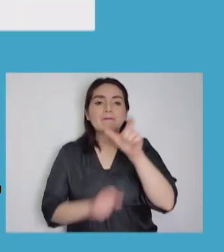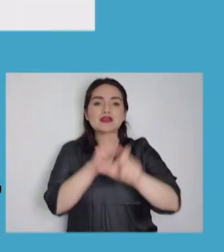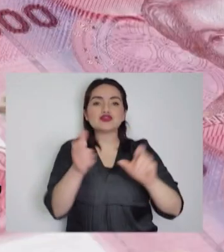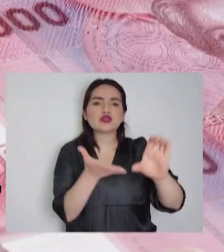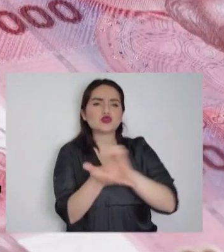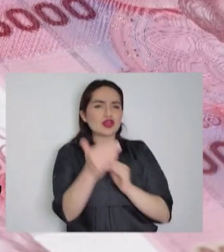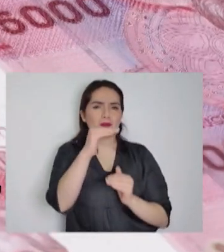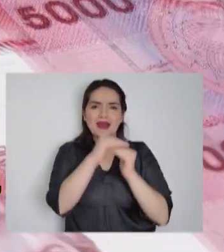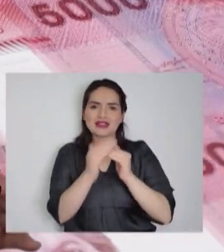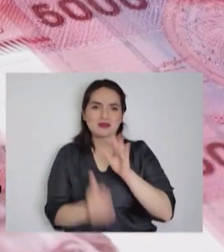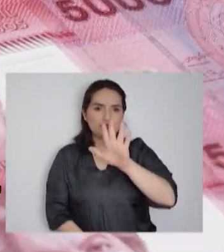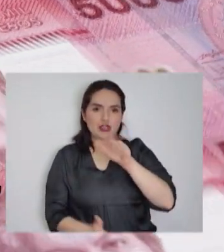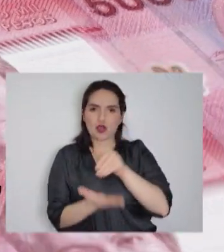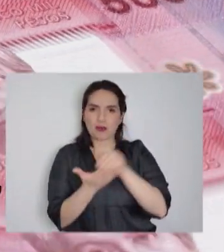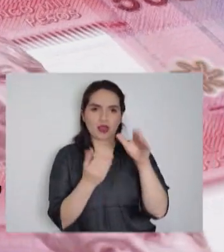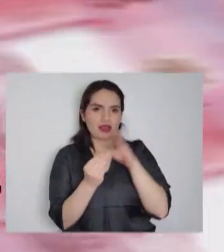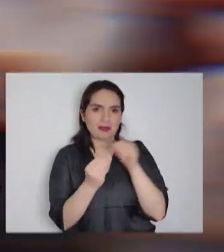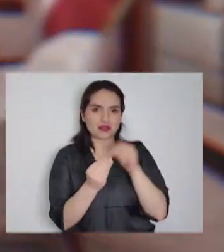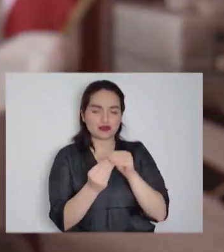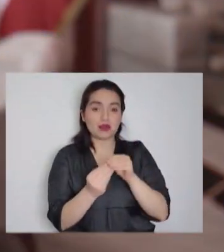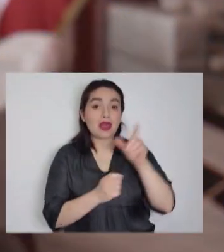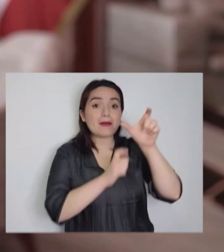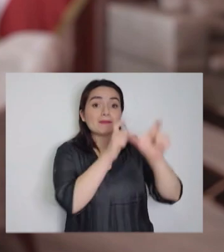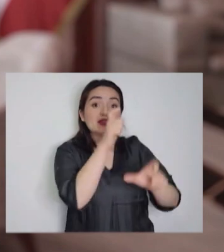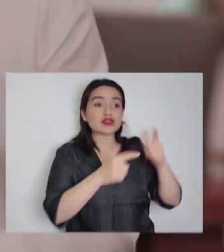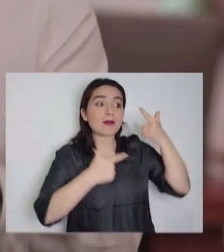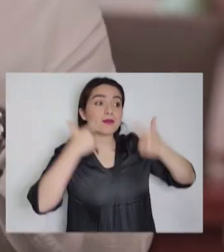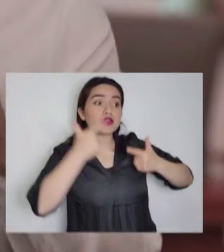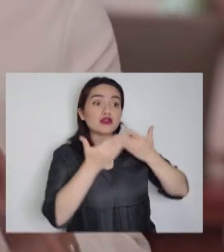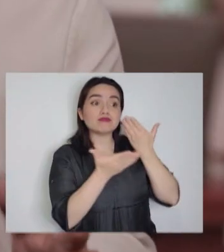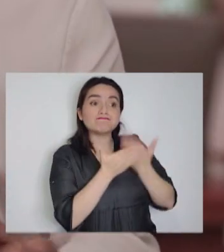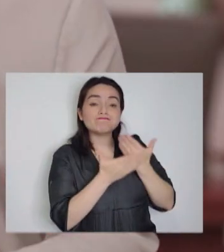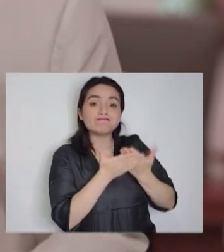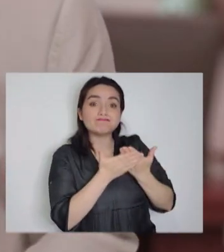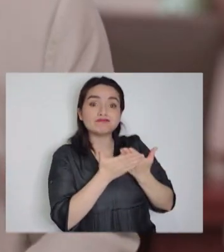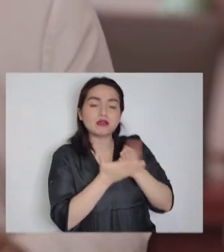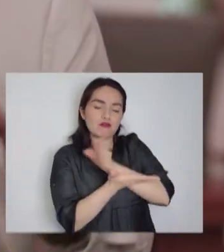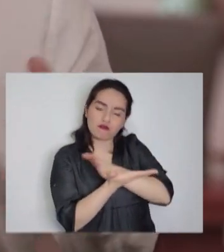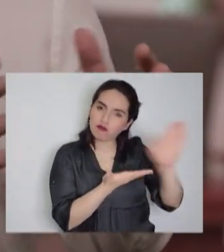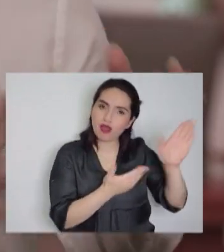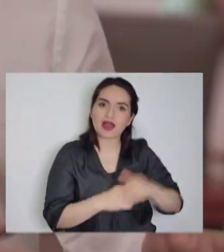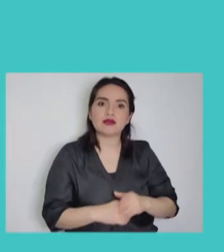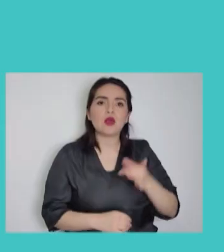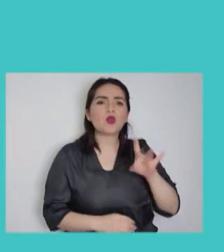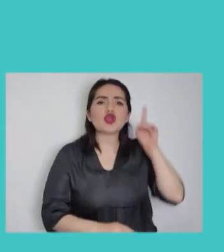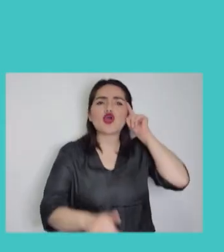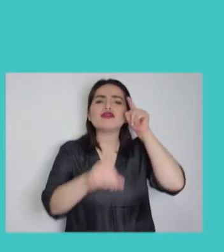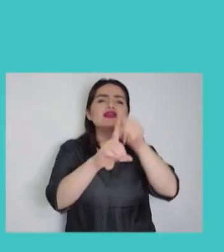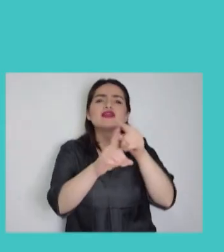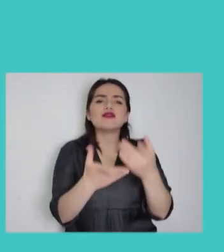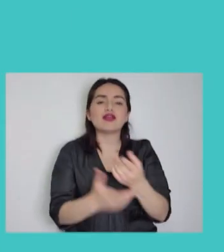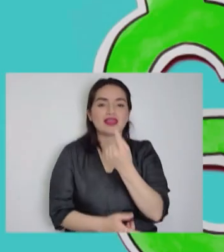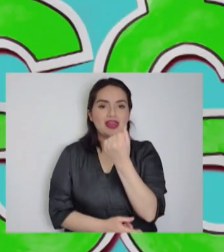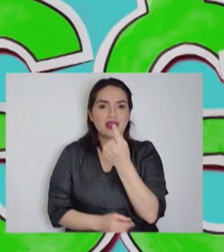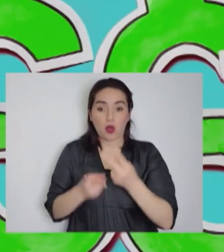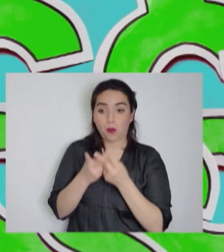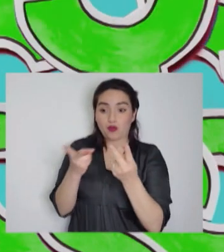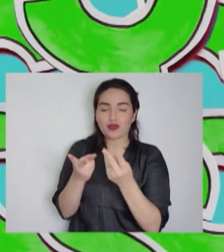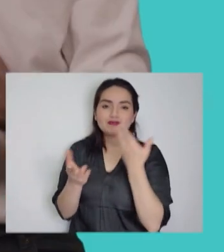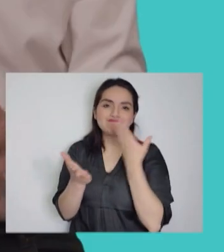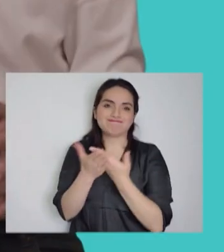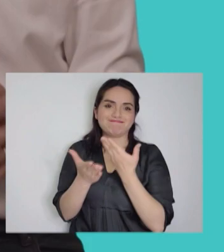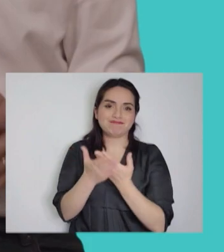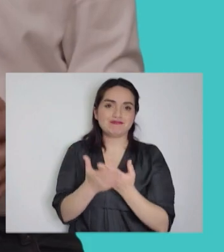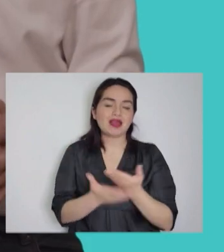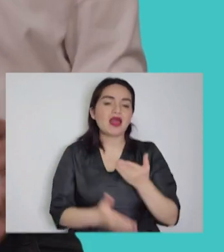pero nadie va a ganar más de 5 millones de pesos para de esa forma sacar finalmente a los operadores políticos, que lo único que hacen es lucrar